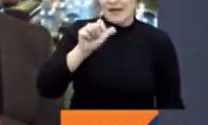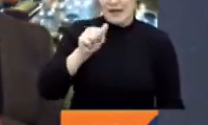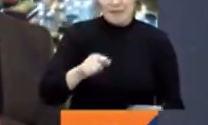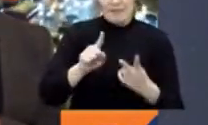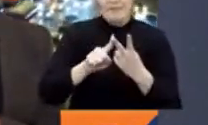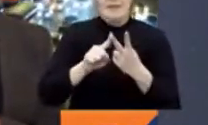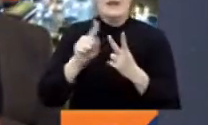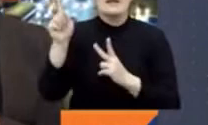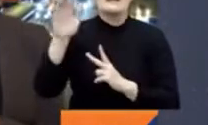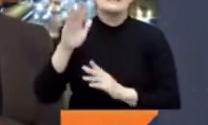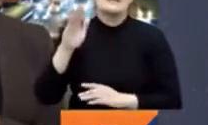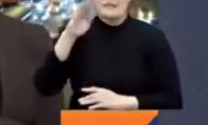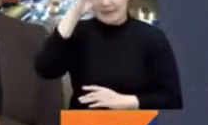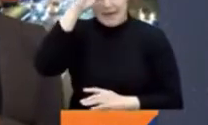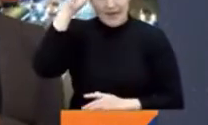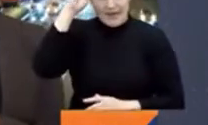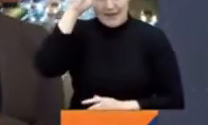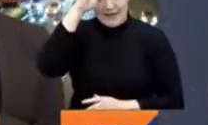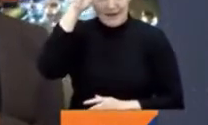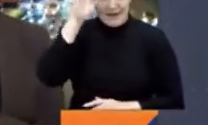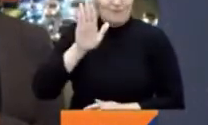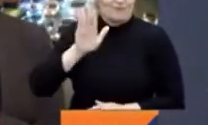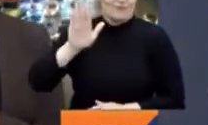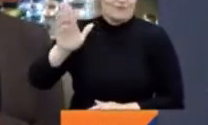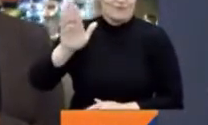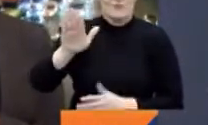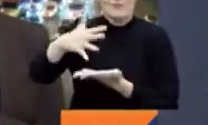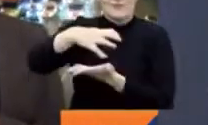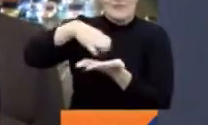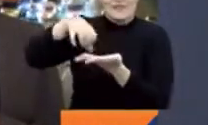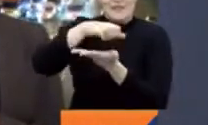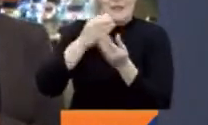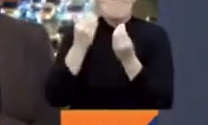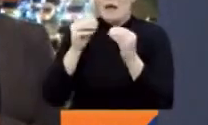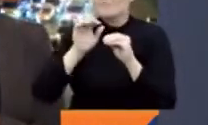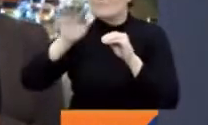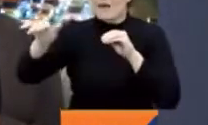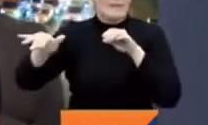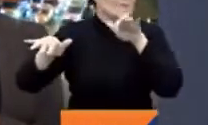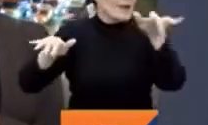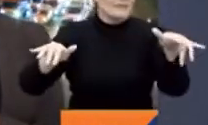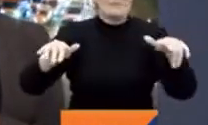este festivo. Pablo Fuerman, buenas noches. ¿Cuál es el balance a esta hora? Adelante.